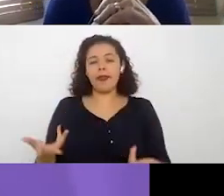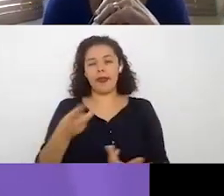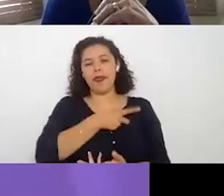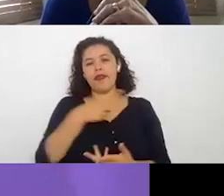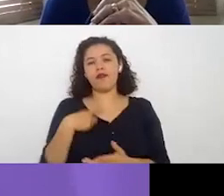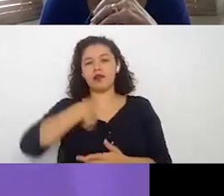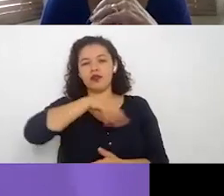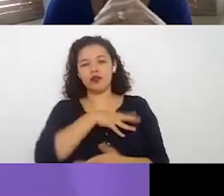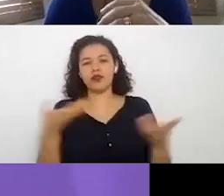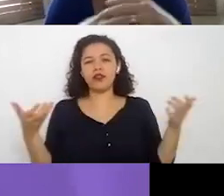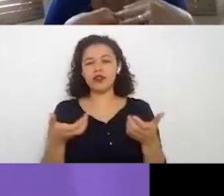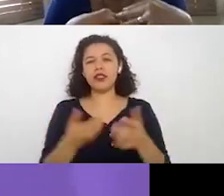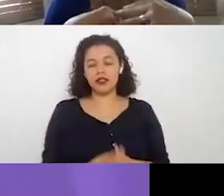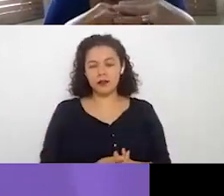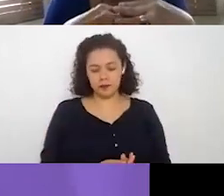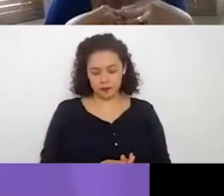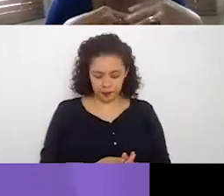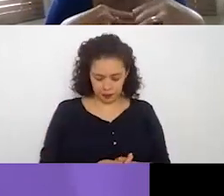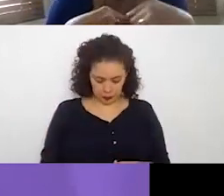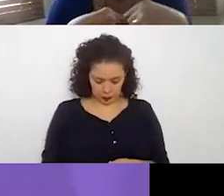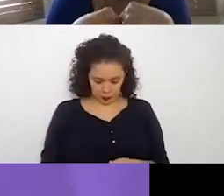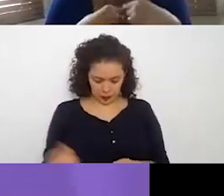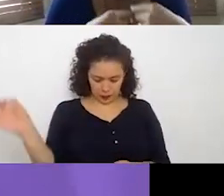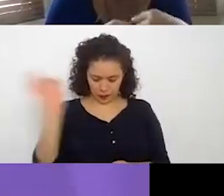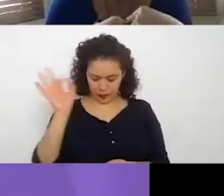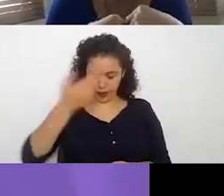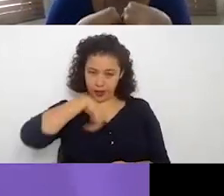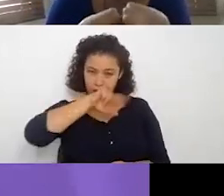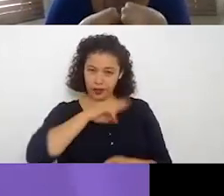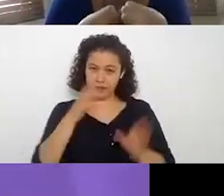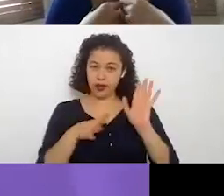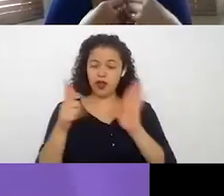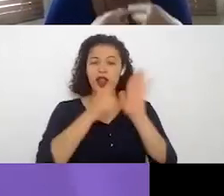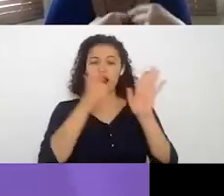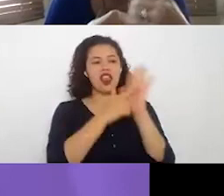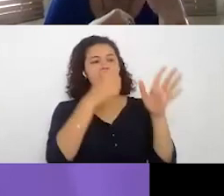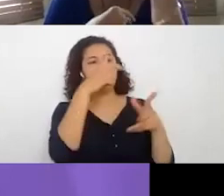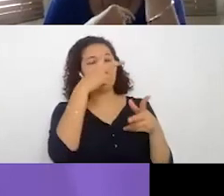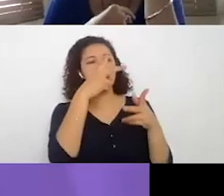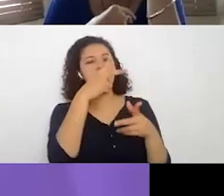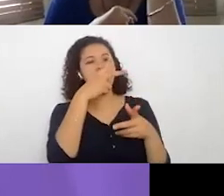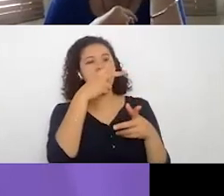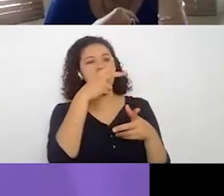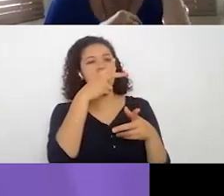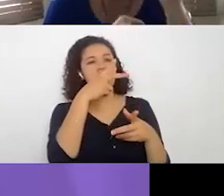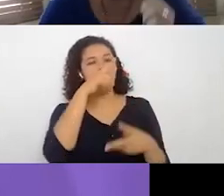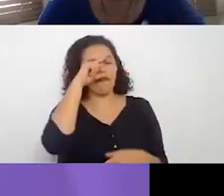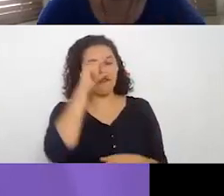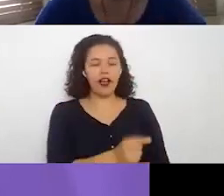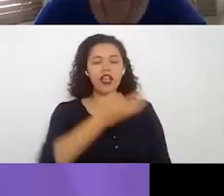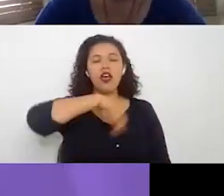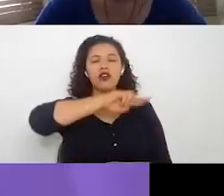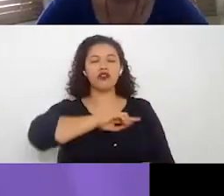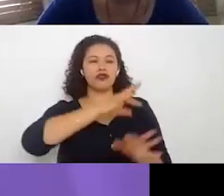realizar. Y aunque nosotros no lo hayamos incumplido, no hayamos caído en esta parte del